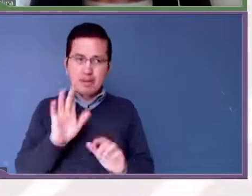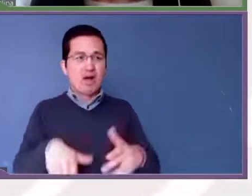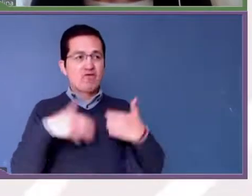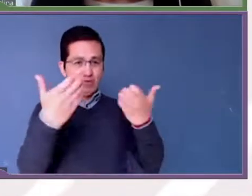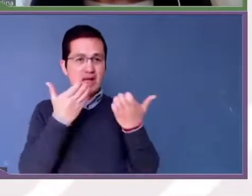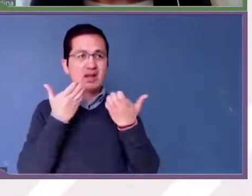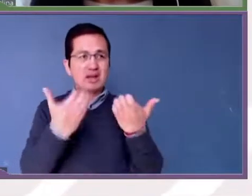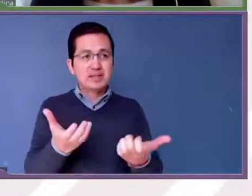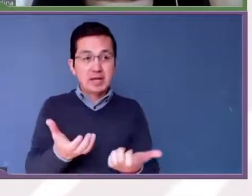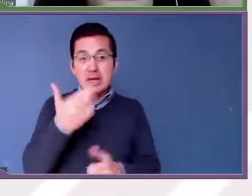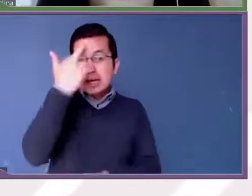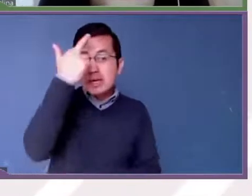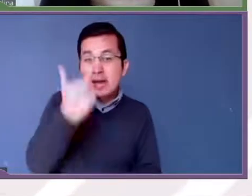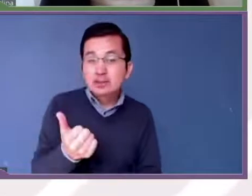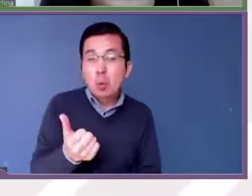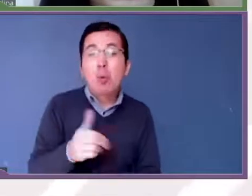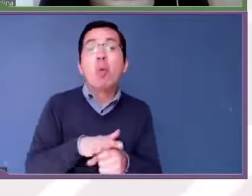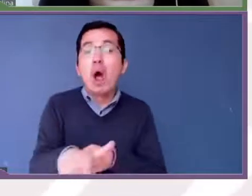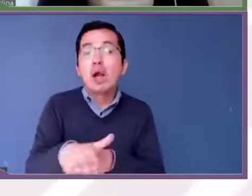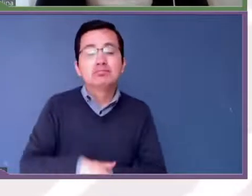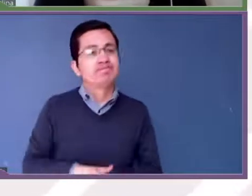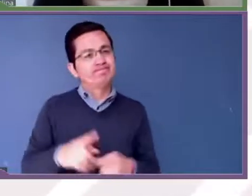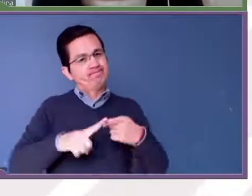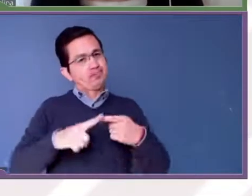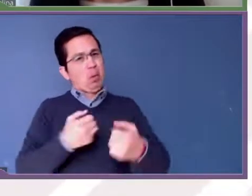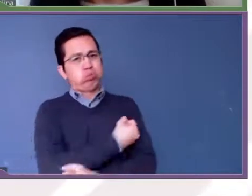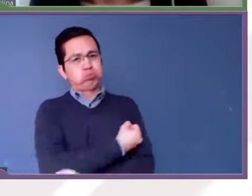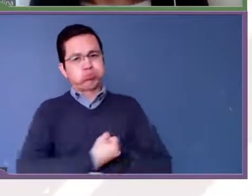son sobrepeso, tonalidad de piel y